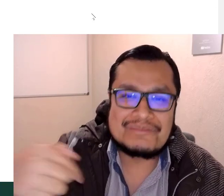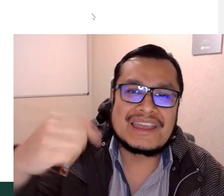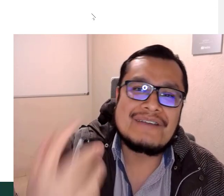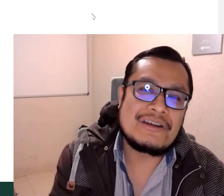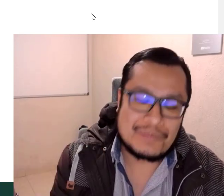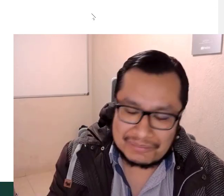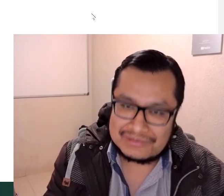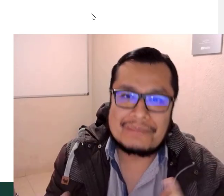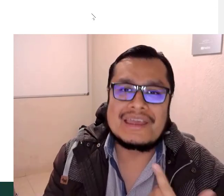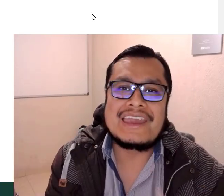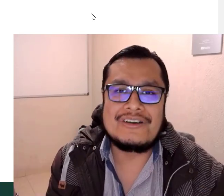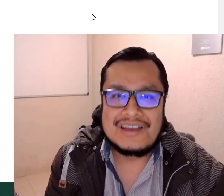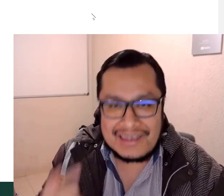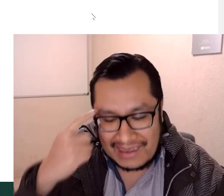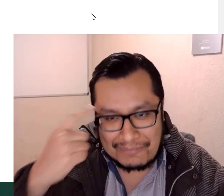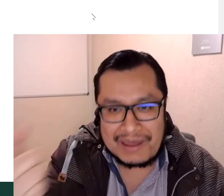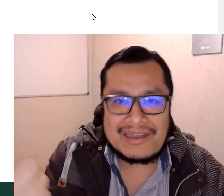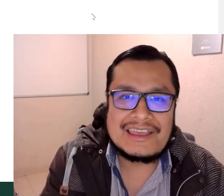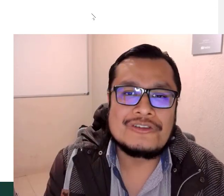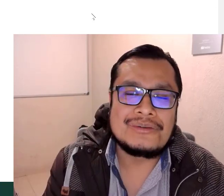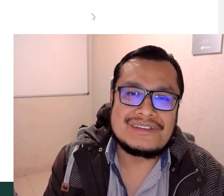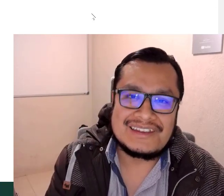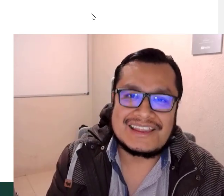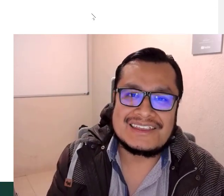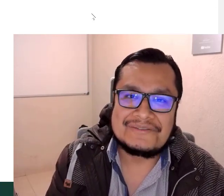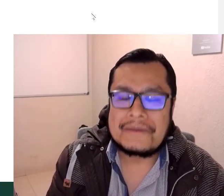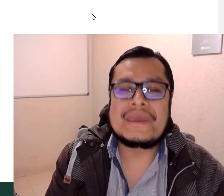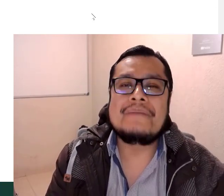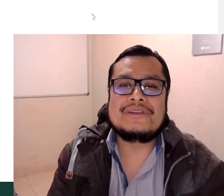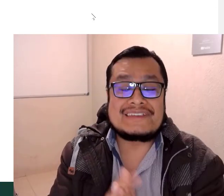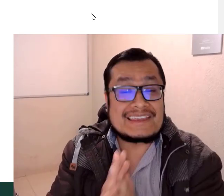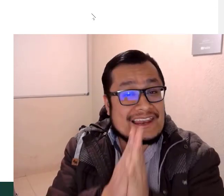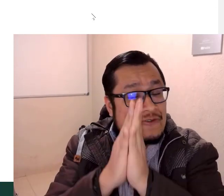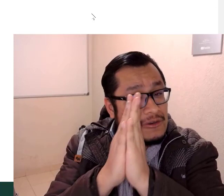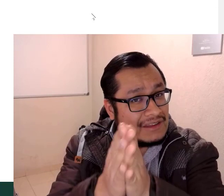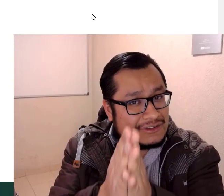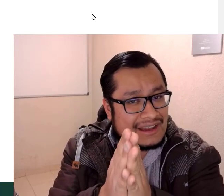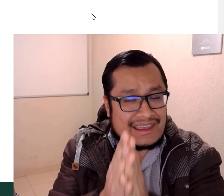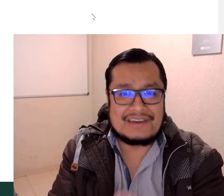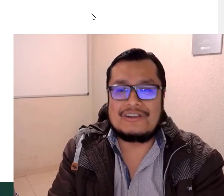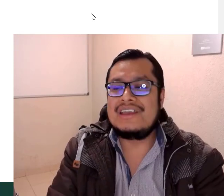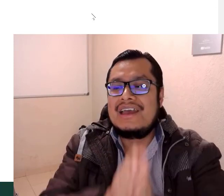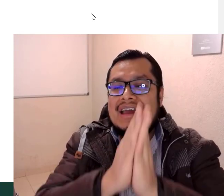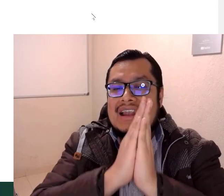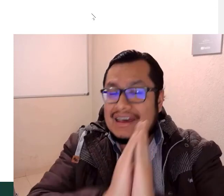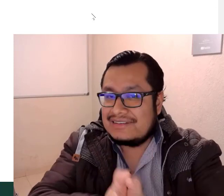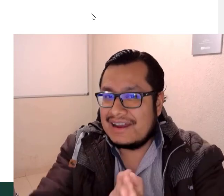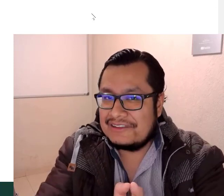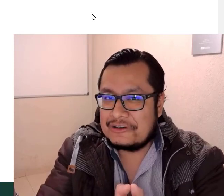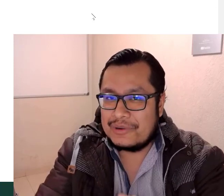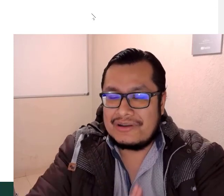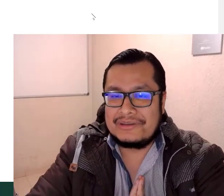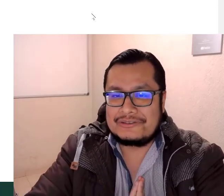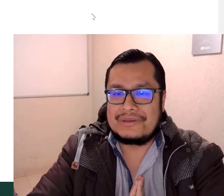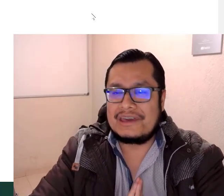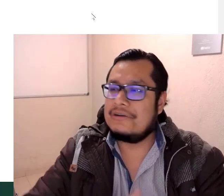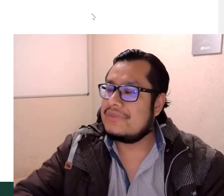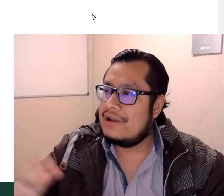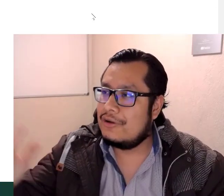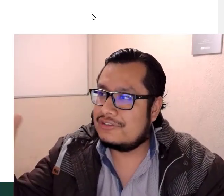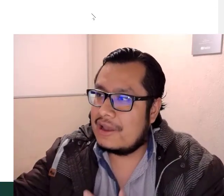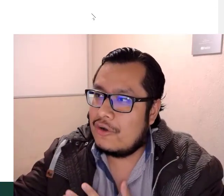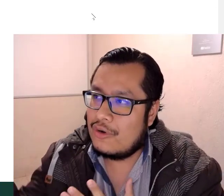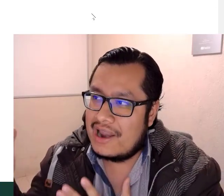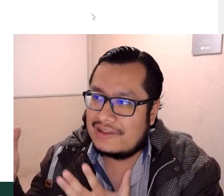cuéntame aquí abajo porque también quiero ir prevenidos sobre ese detalle bien pues que está aquí la información del día de hoy les agradezco por haber visto el